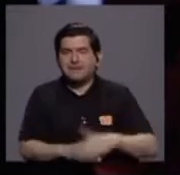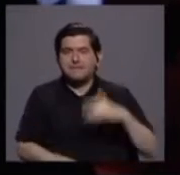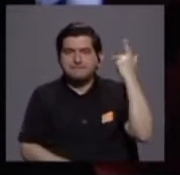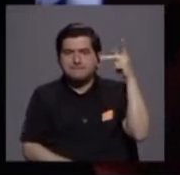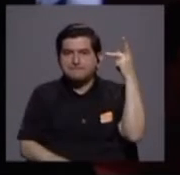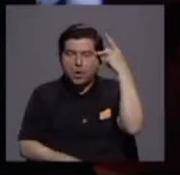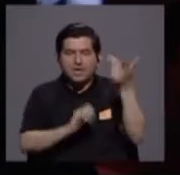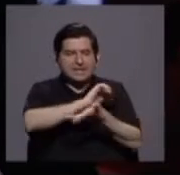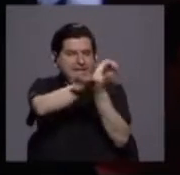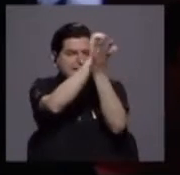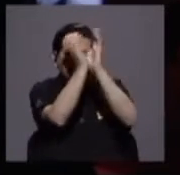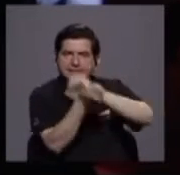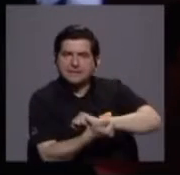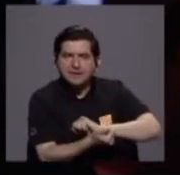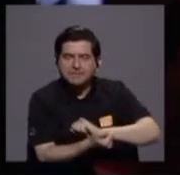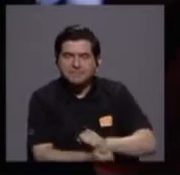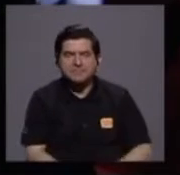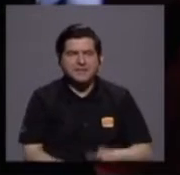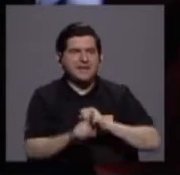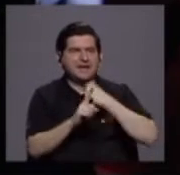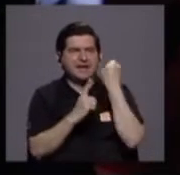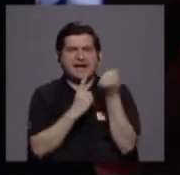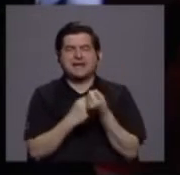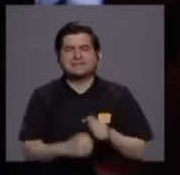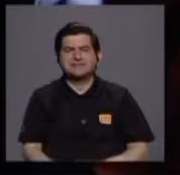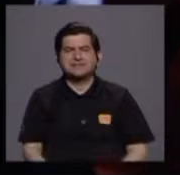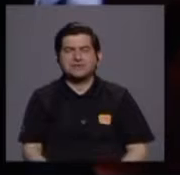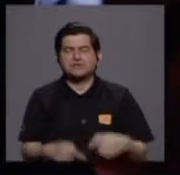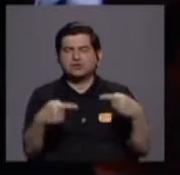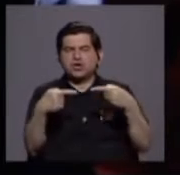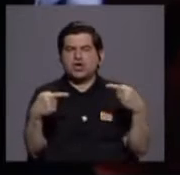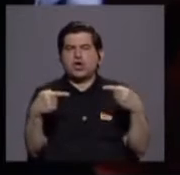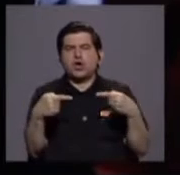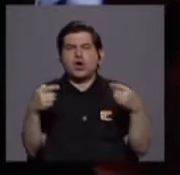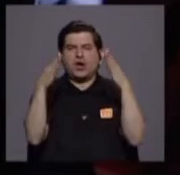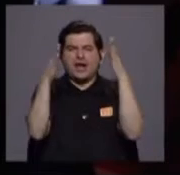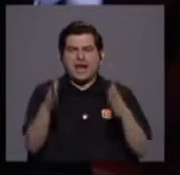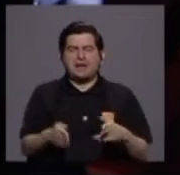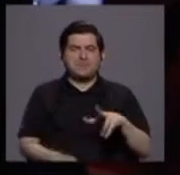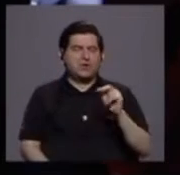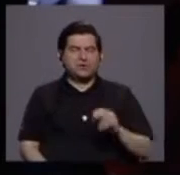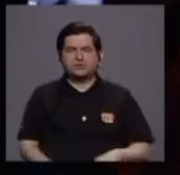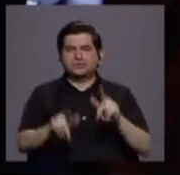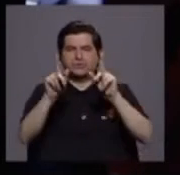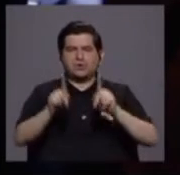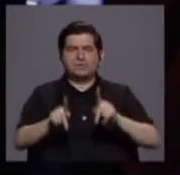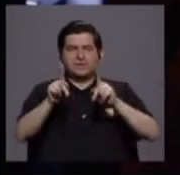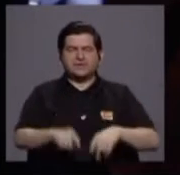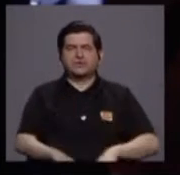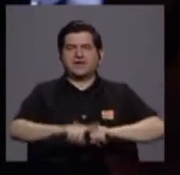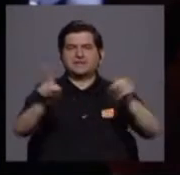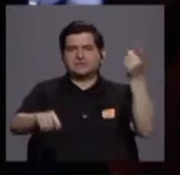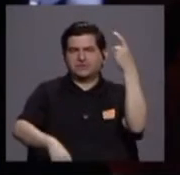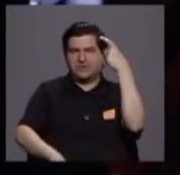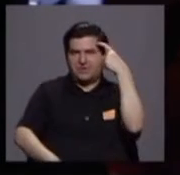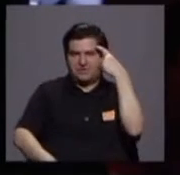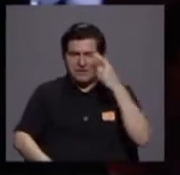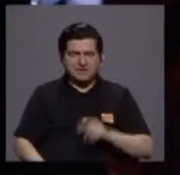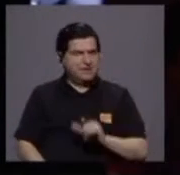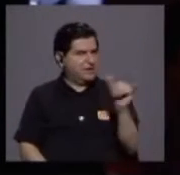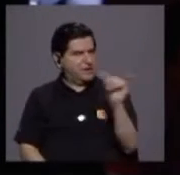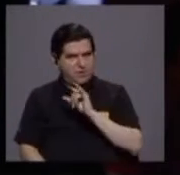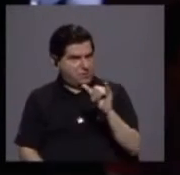política se convierte en una cuestión de enemigos, no de opositores, que es cosas totalmente